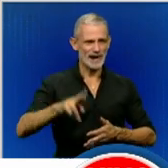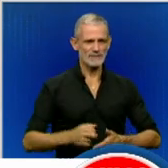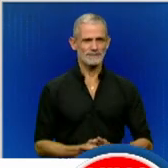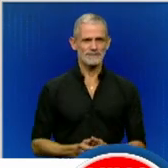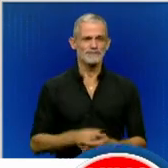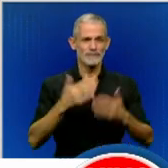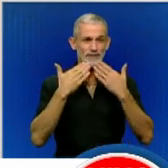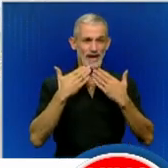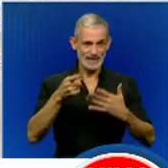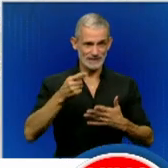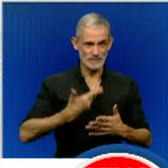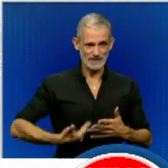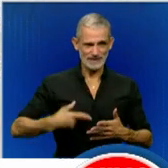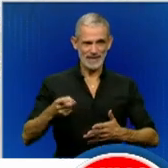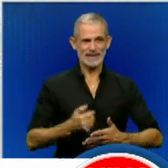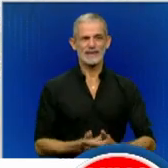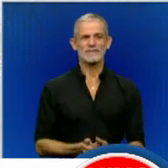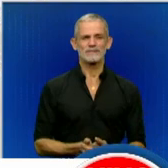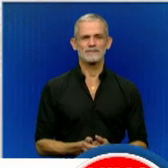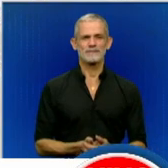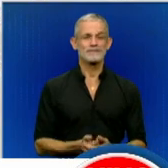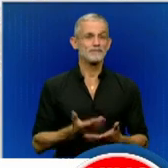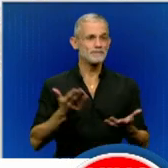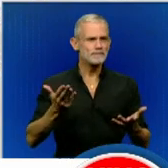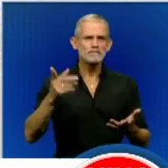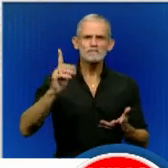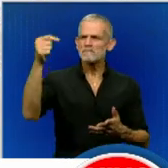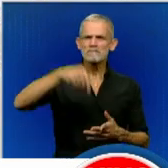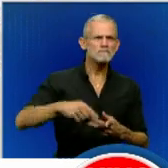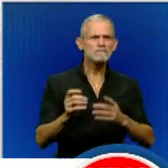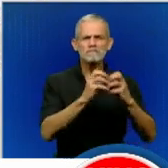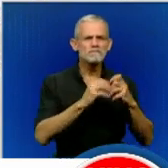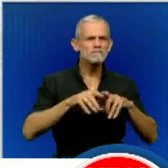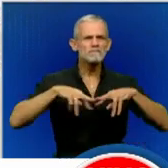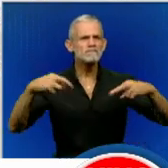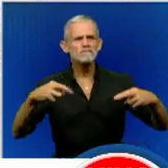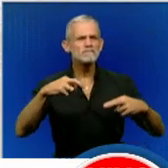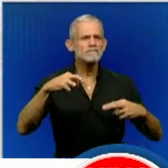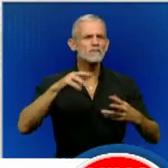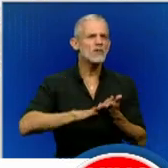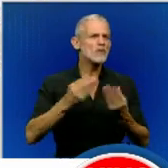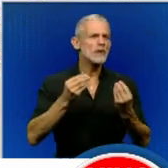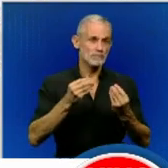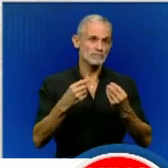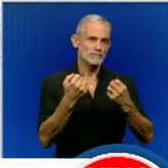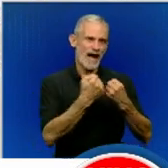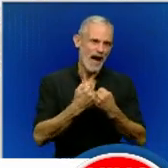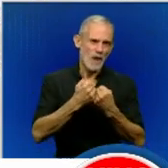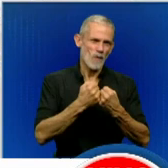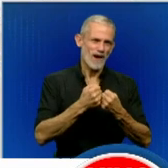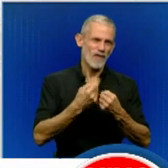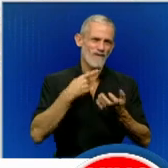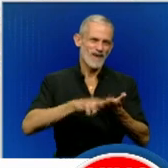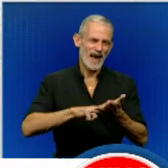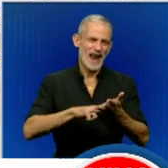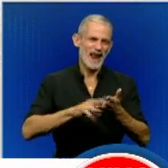gracias señor presidente venimos a tratar en este recinto el consenso fiscal 2020